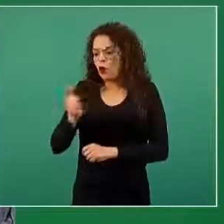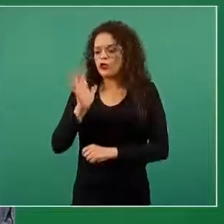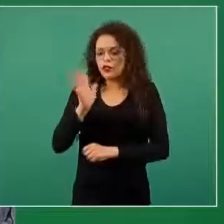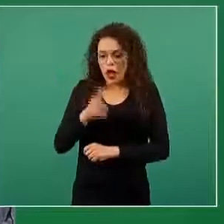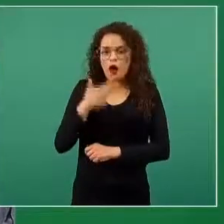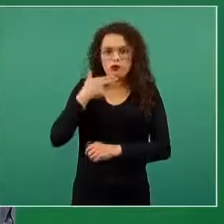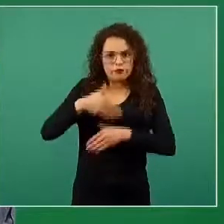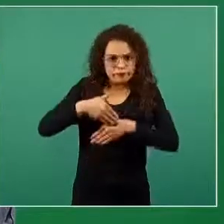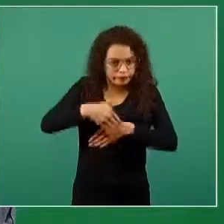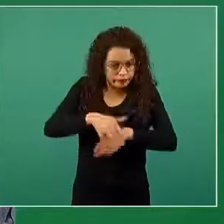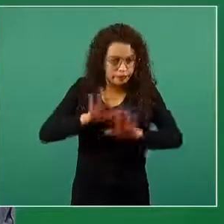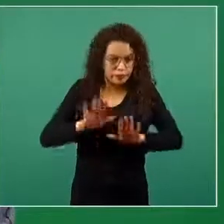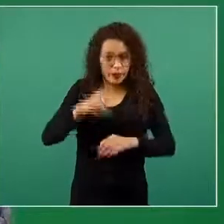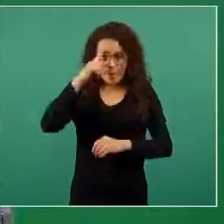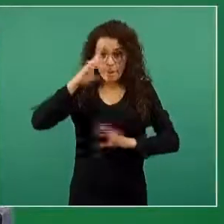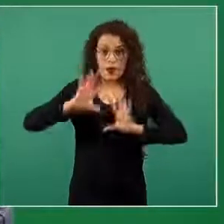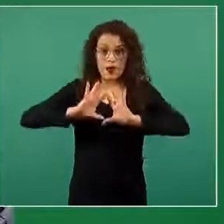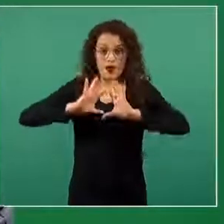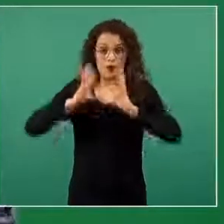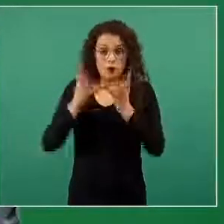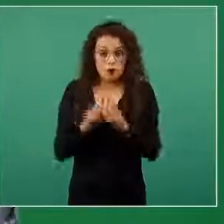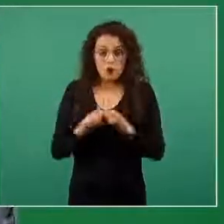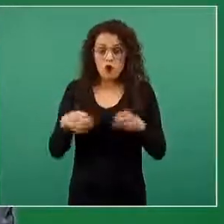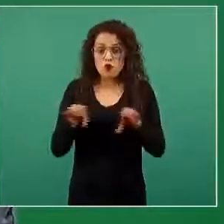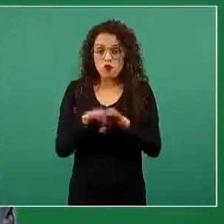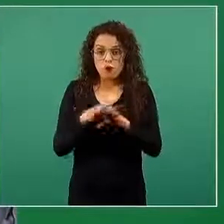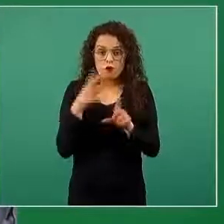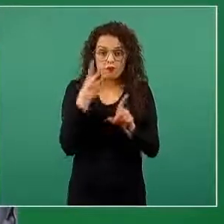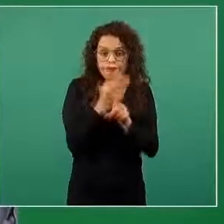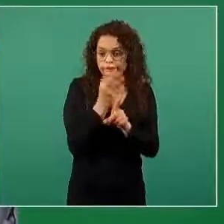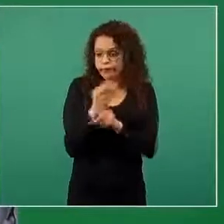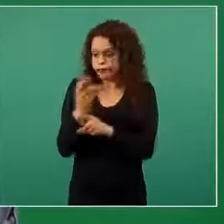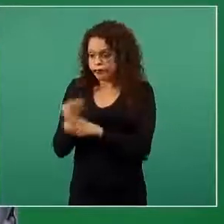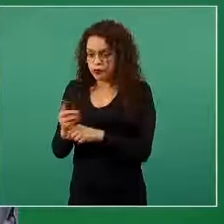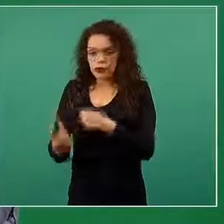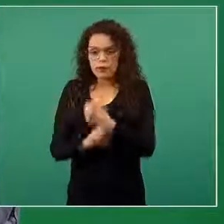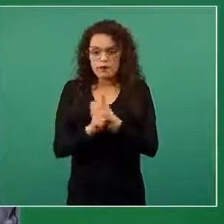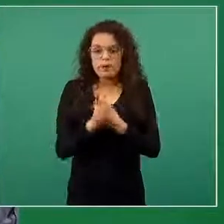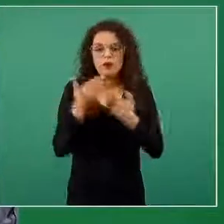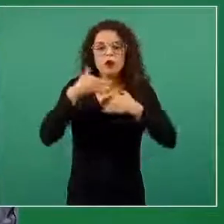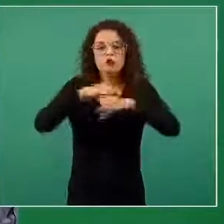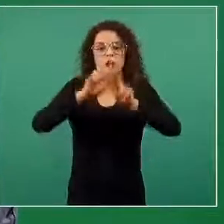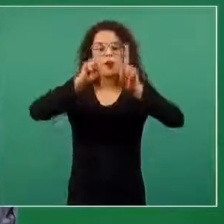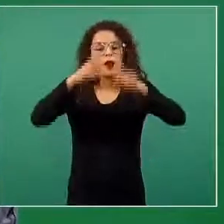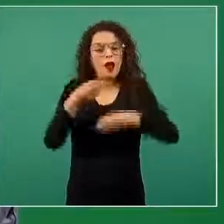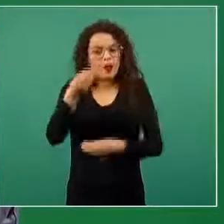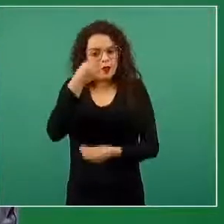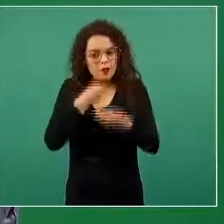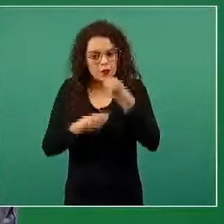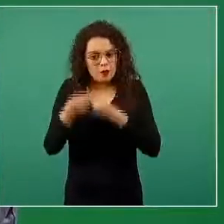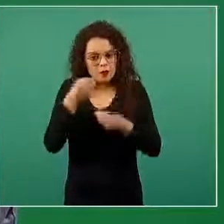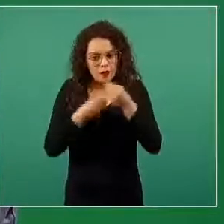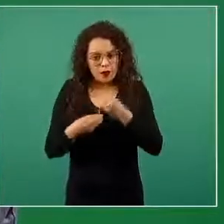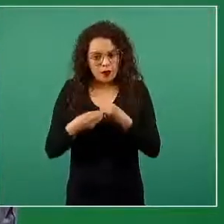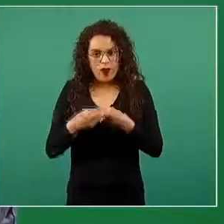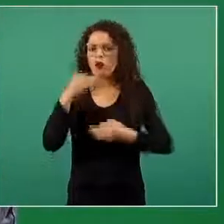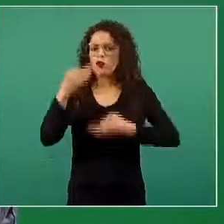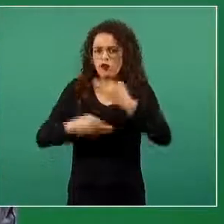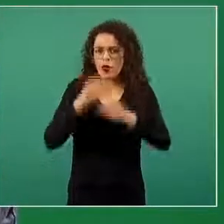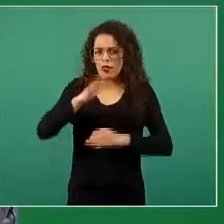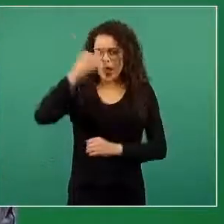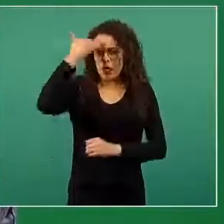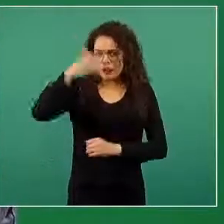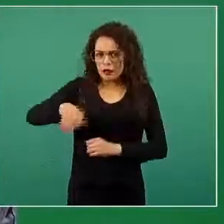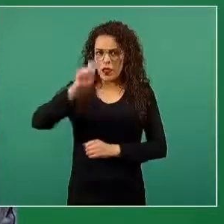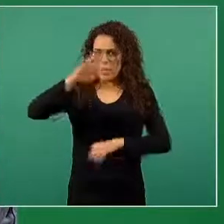para resolver de manera integral y de raíz los problemas alimentarios. Todo el mundo sabe que el mayor